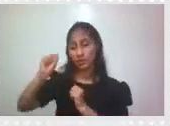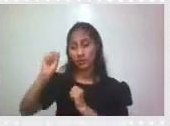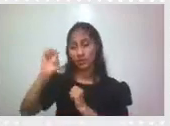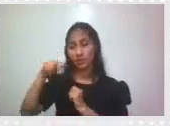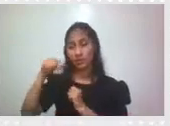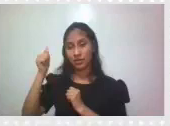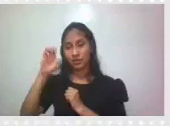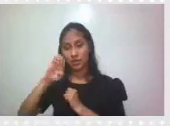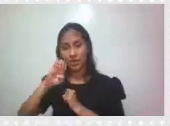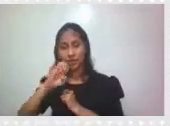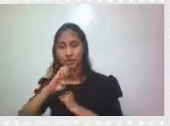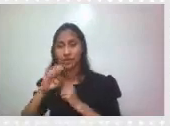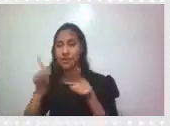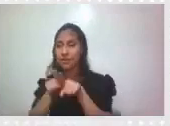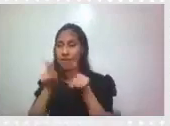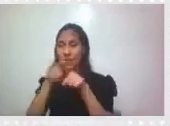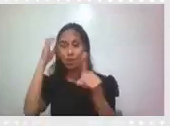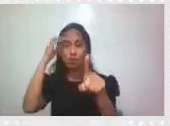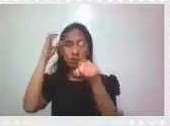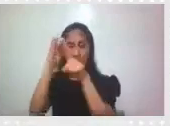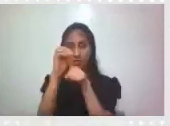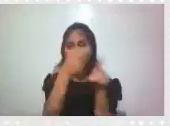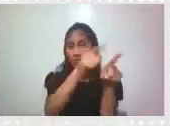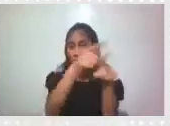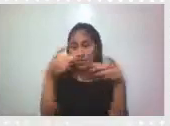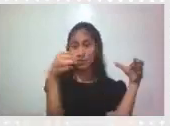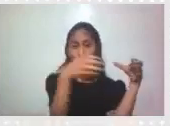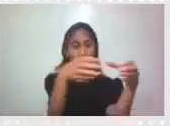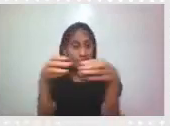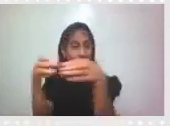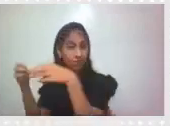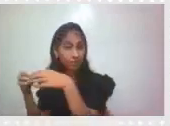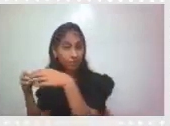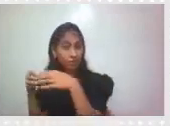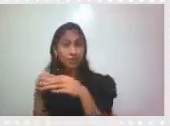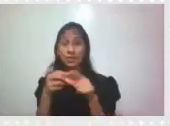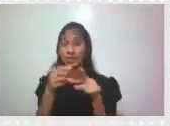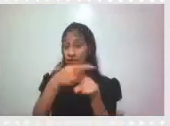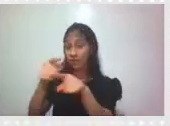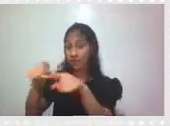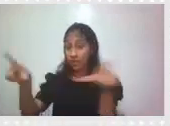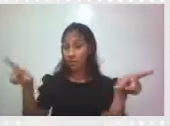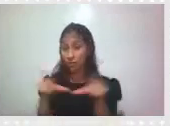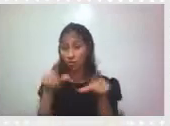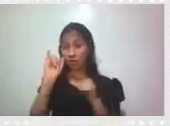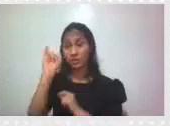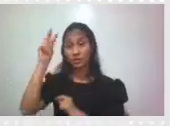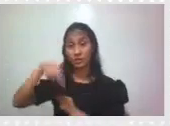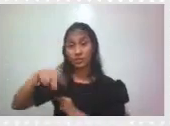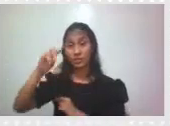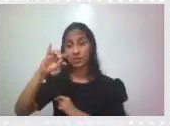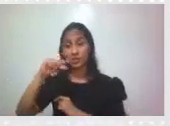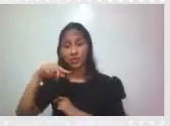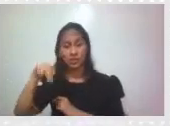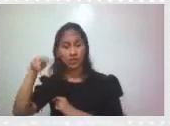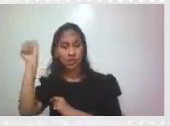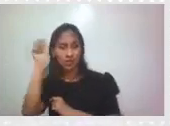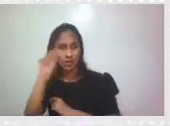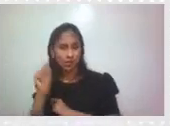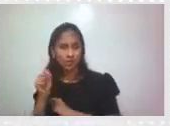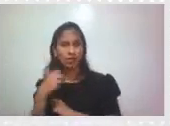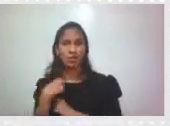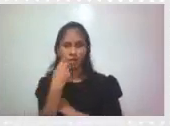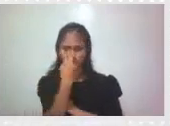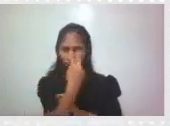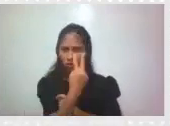los objetivos de las organizaciones nacionales de pueblos indígenas? Lo que hemos encontrado son ejes de trabajo